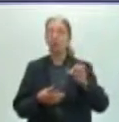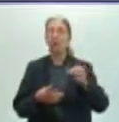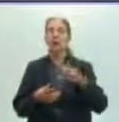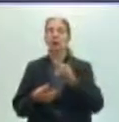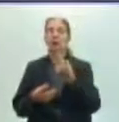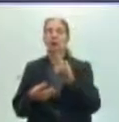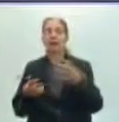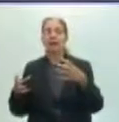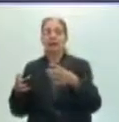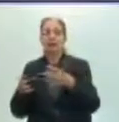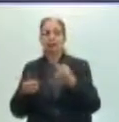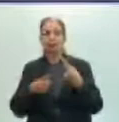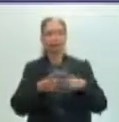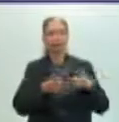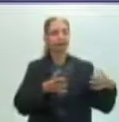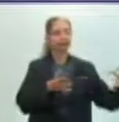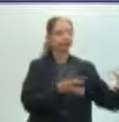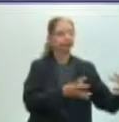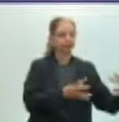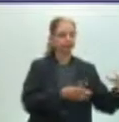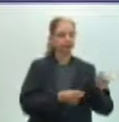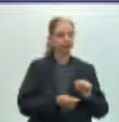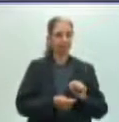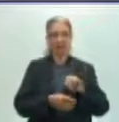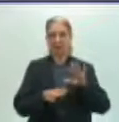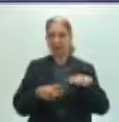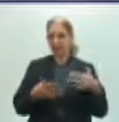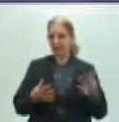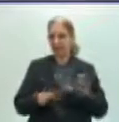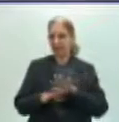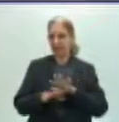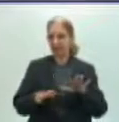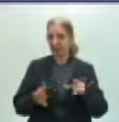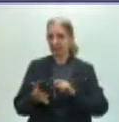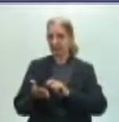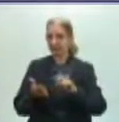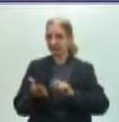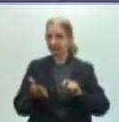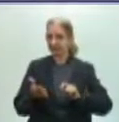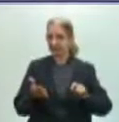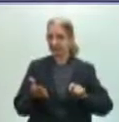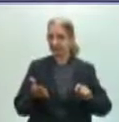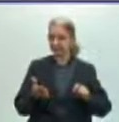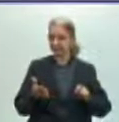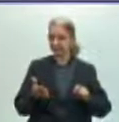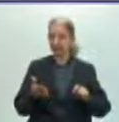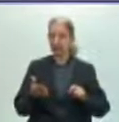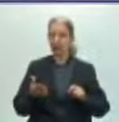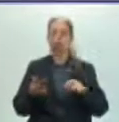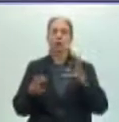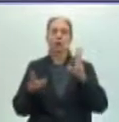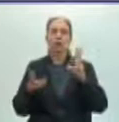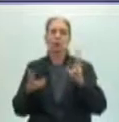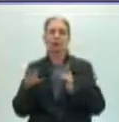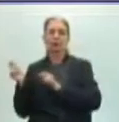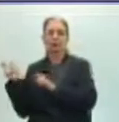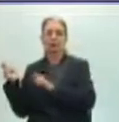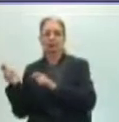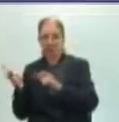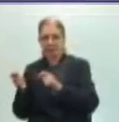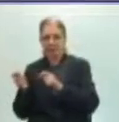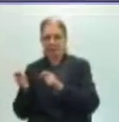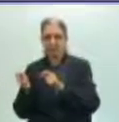otro. Cuando buscas en los datos que anotaste, podrás saber la cantidad de jonrones que tiene un equipo